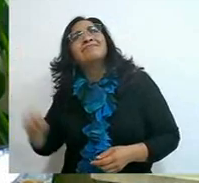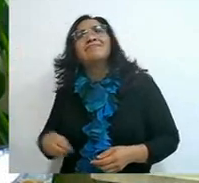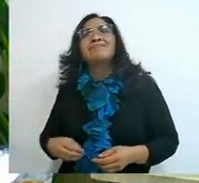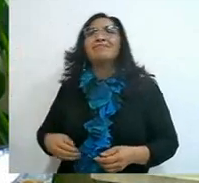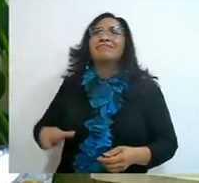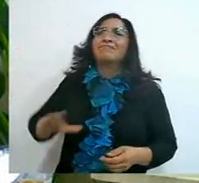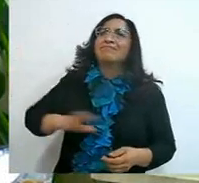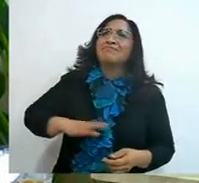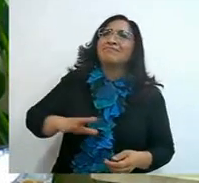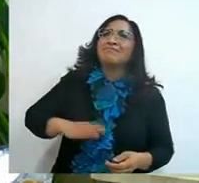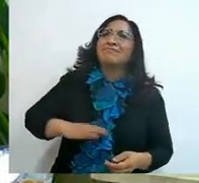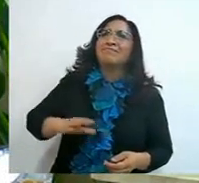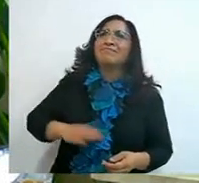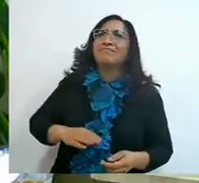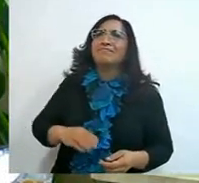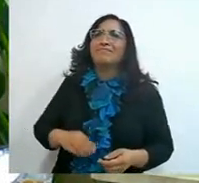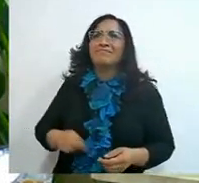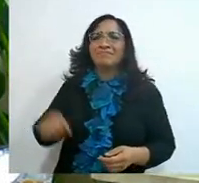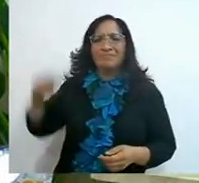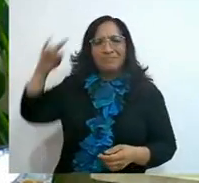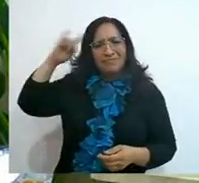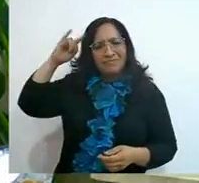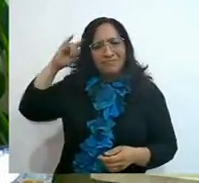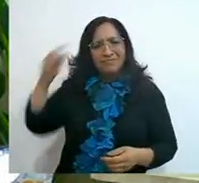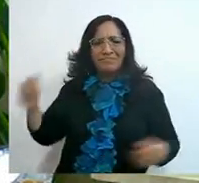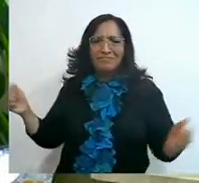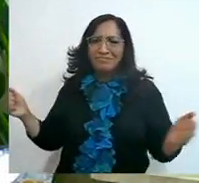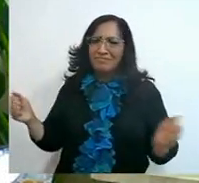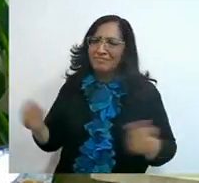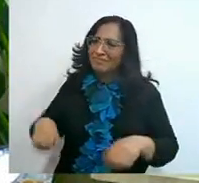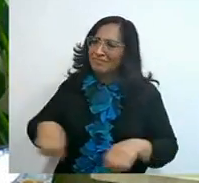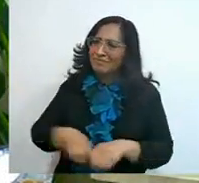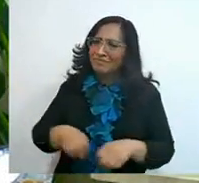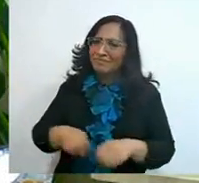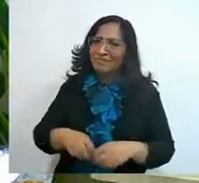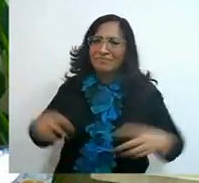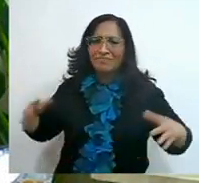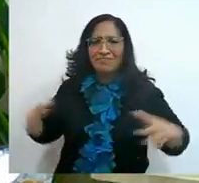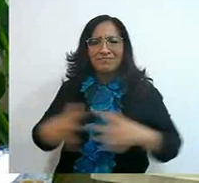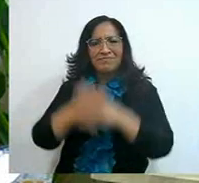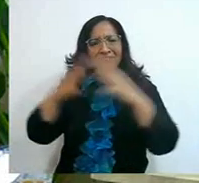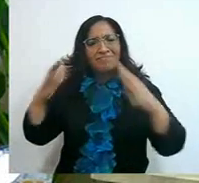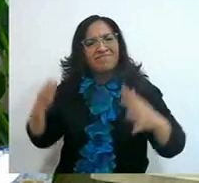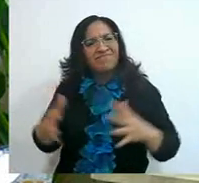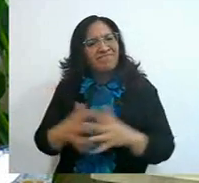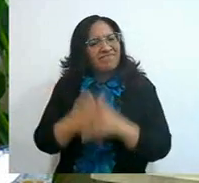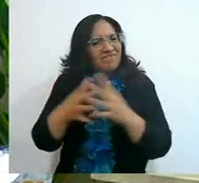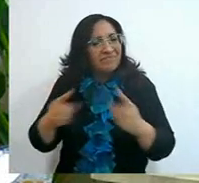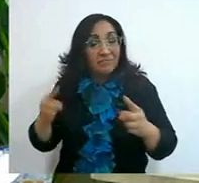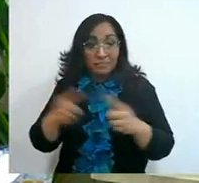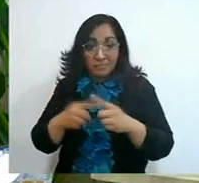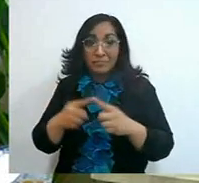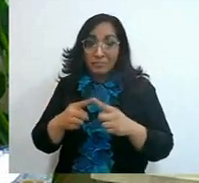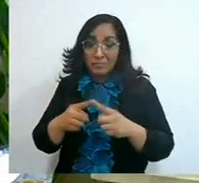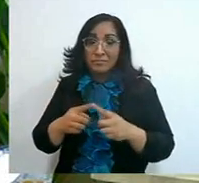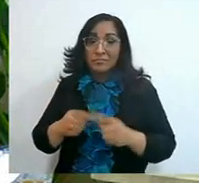y otro por allá, y cómo se llamaba y cómo peleaban. Y la iglesia tomó la